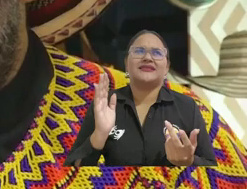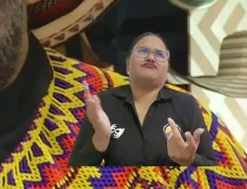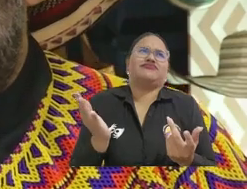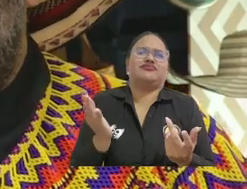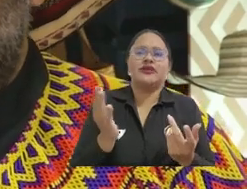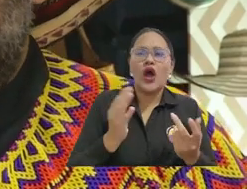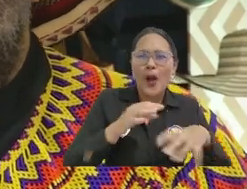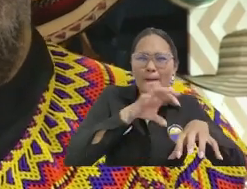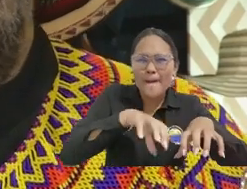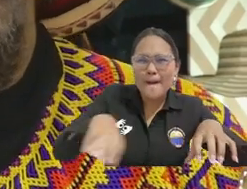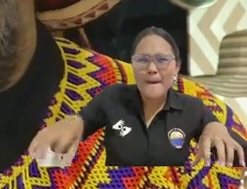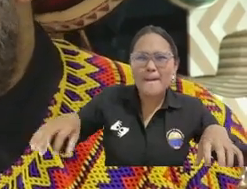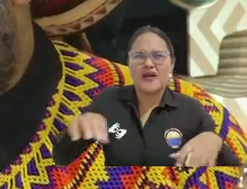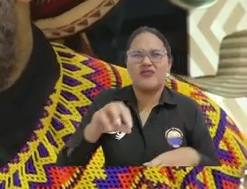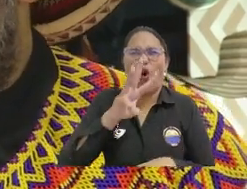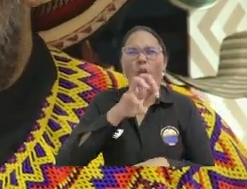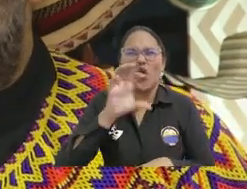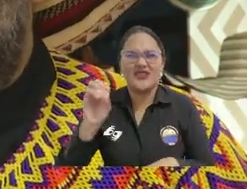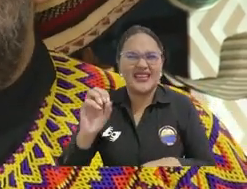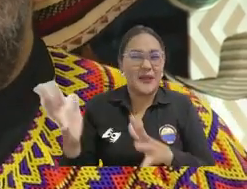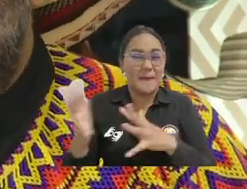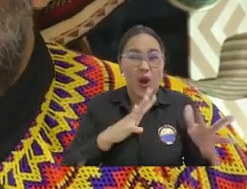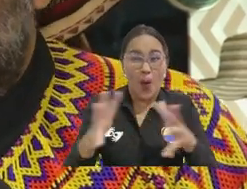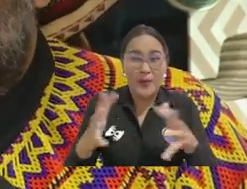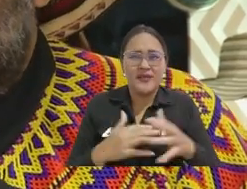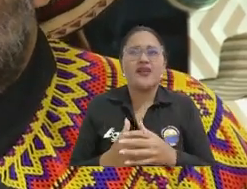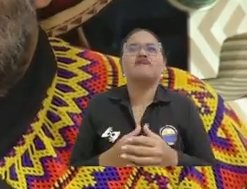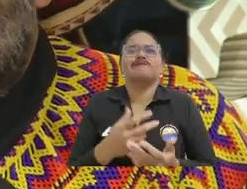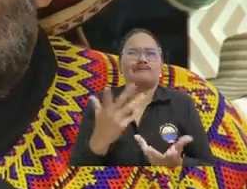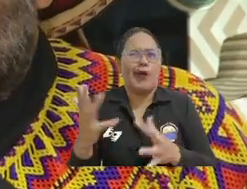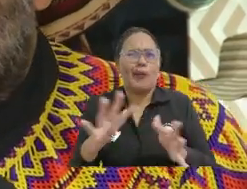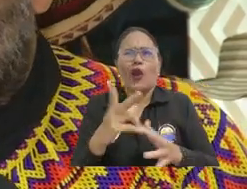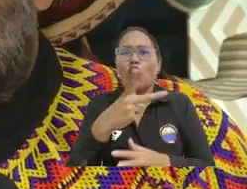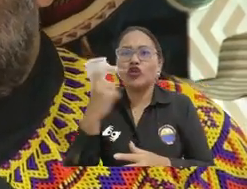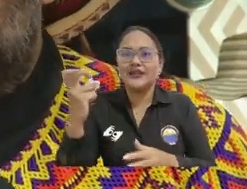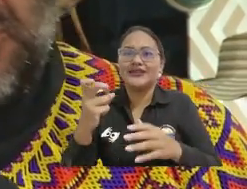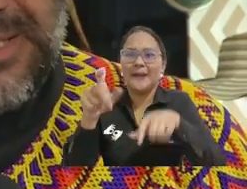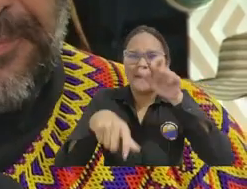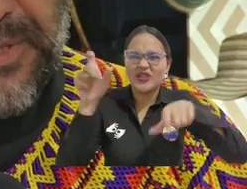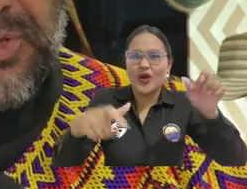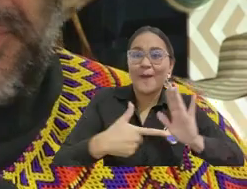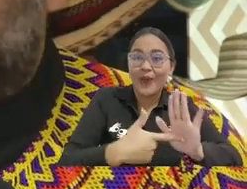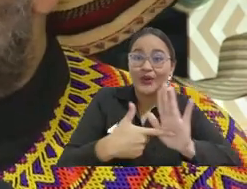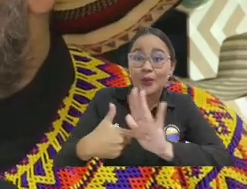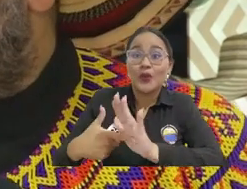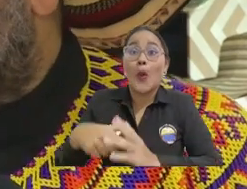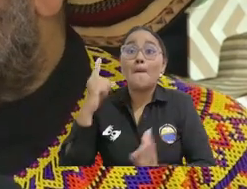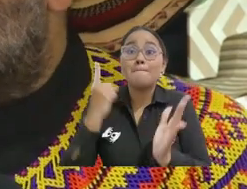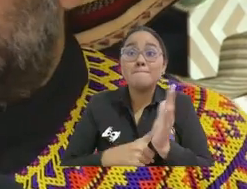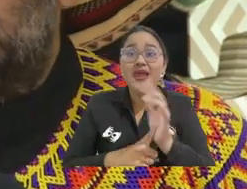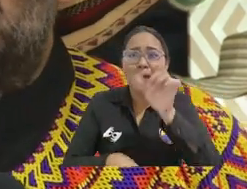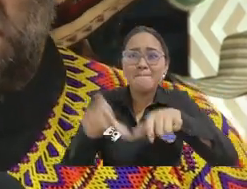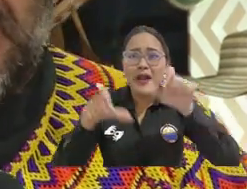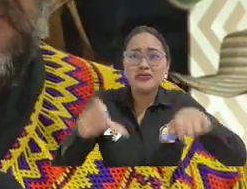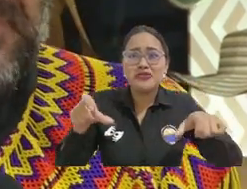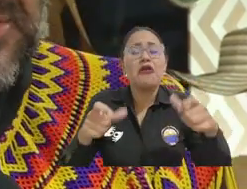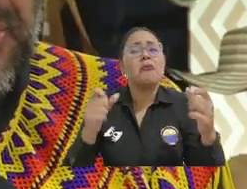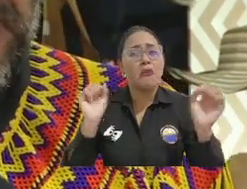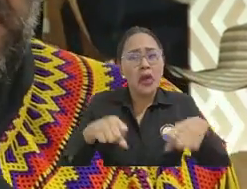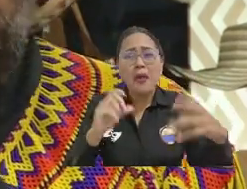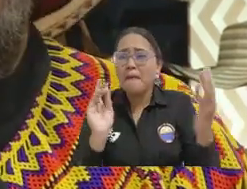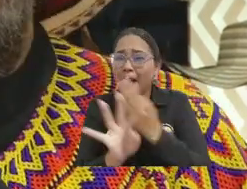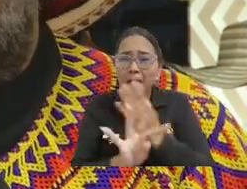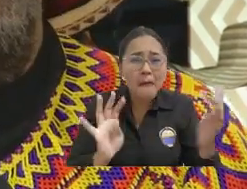los de Santa Marta, unas 80 están aproximadamente. Eso equivale a casi 200 personas haciendo muestras, más de